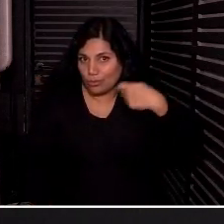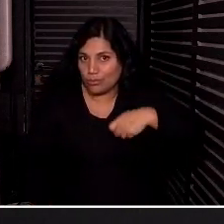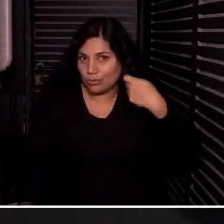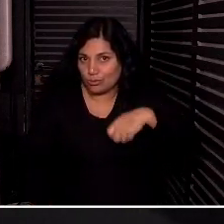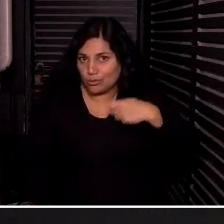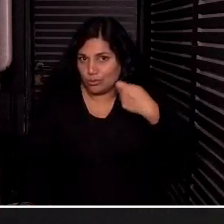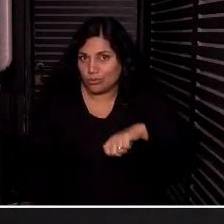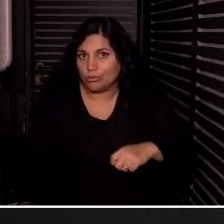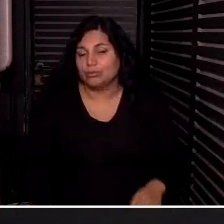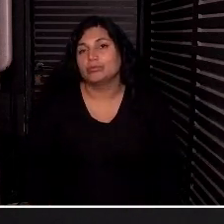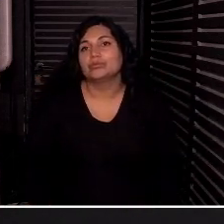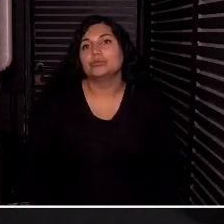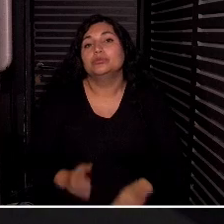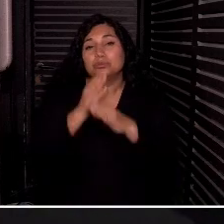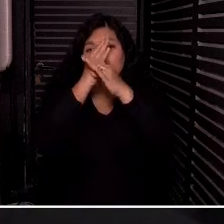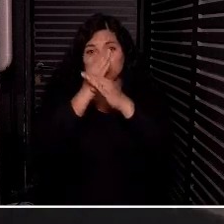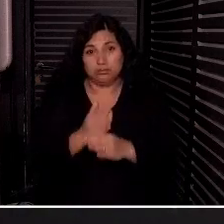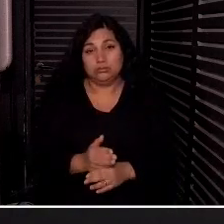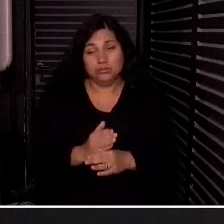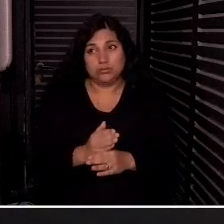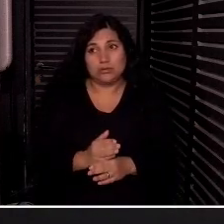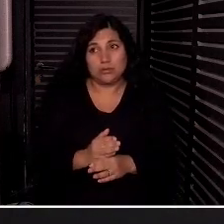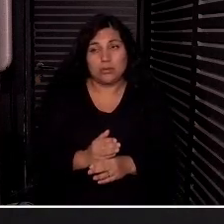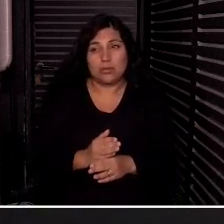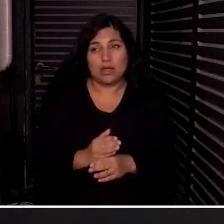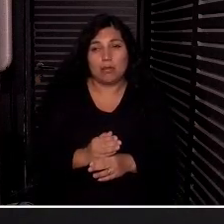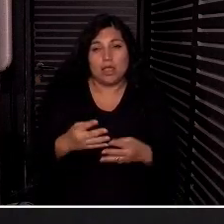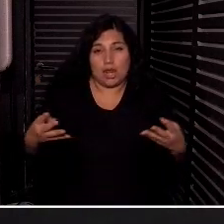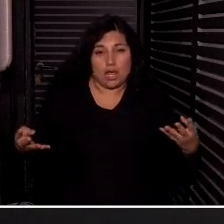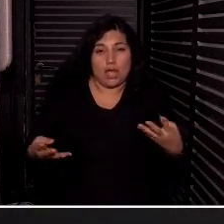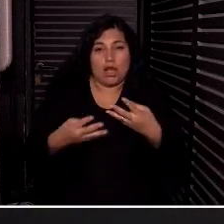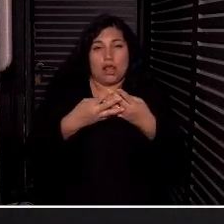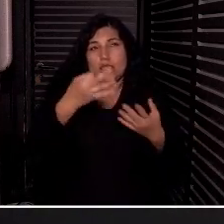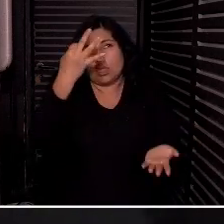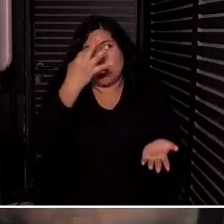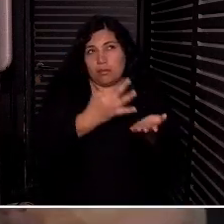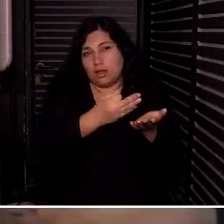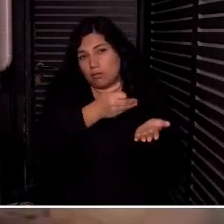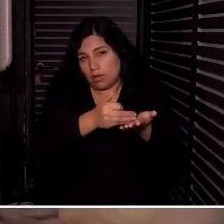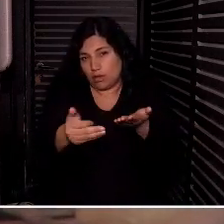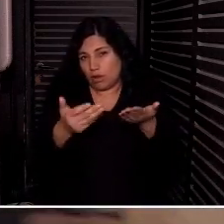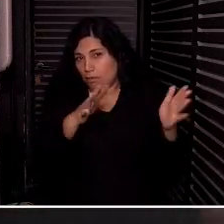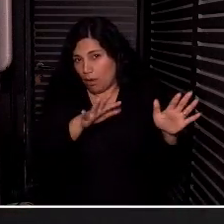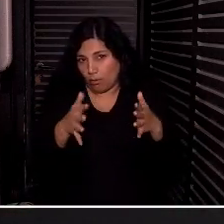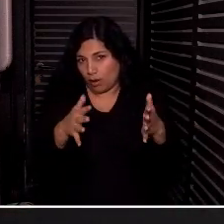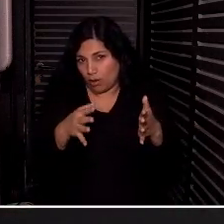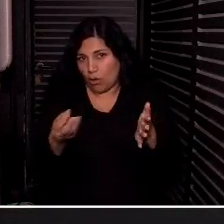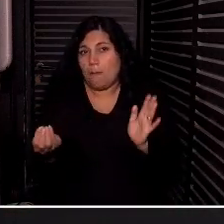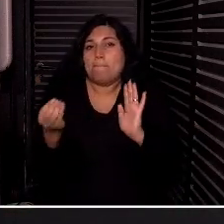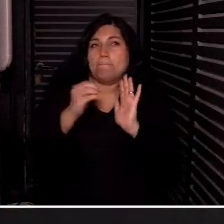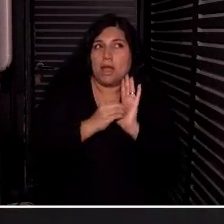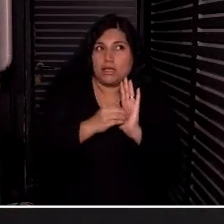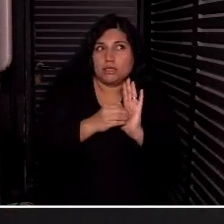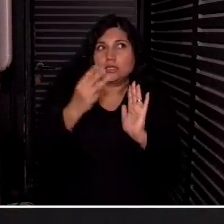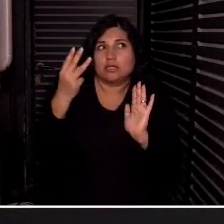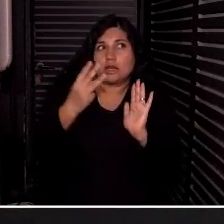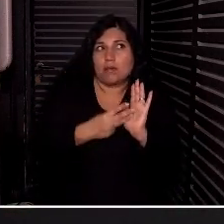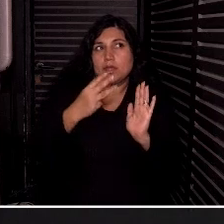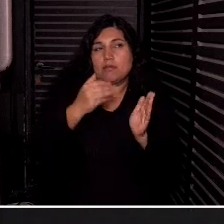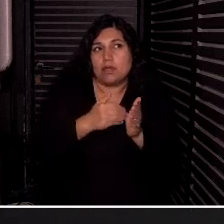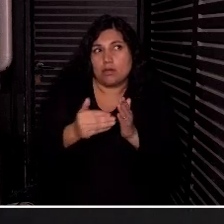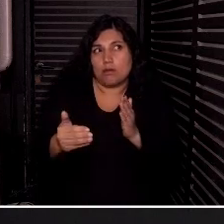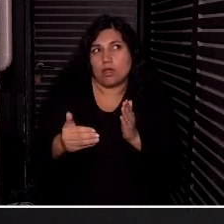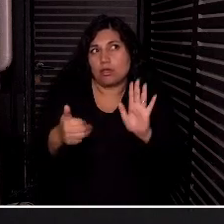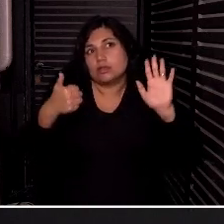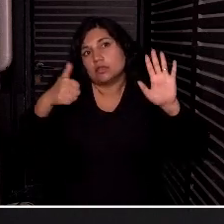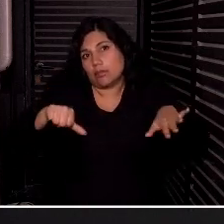te dije mantenen la red cerca de 3000 millones mantener esos centros regionales otros 3000 millones ya ya voy en menos se voy en menos se porque no